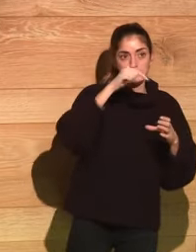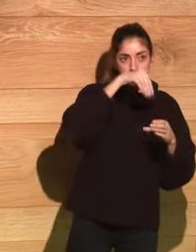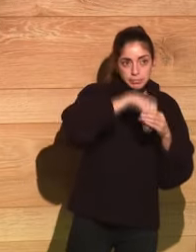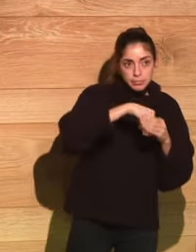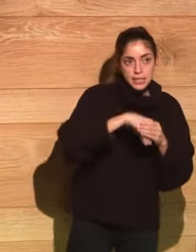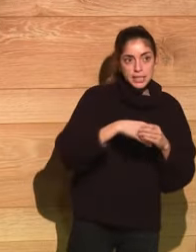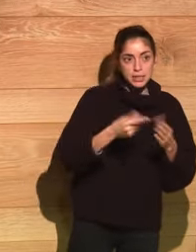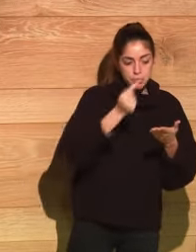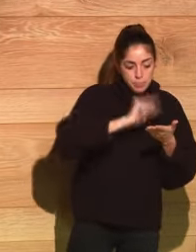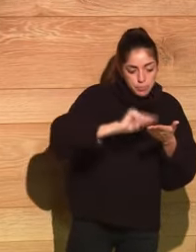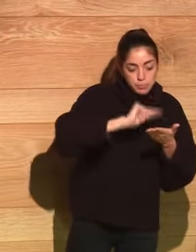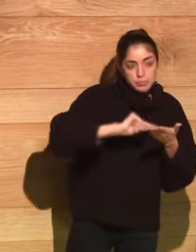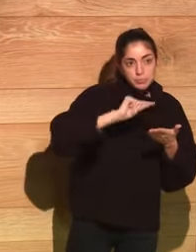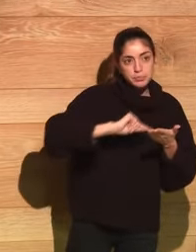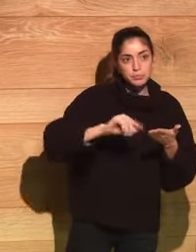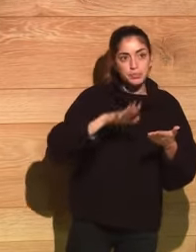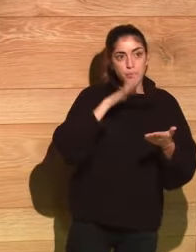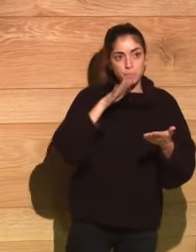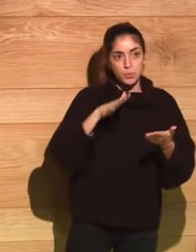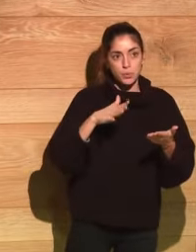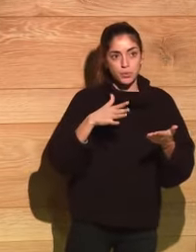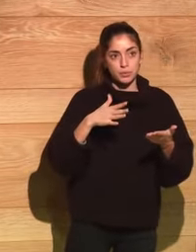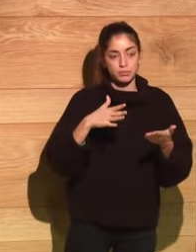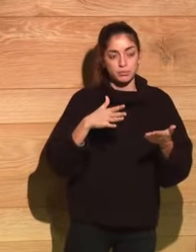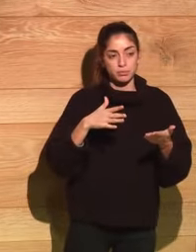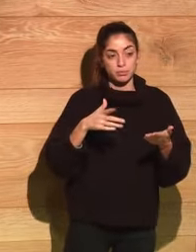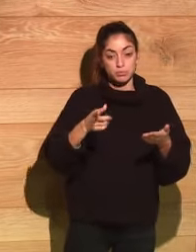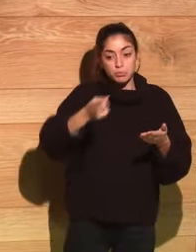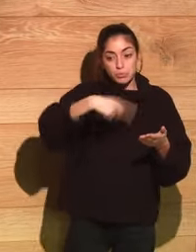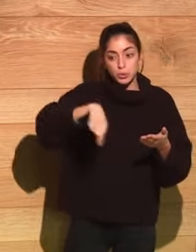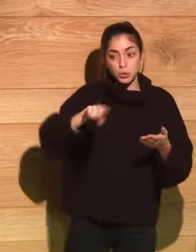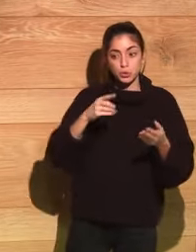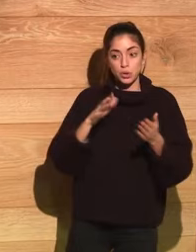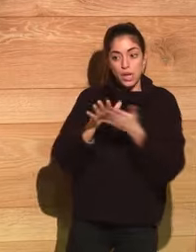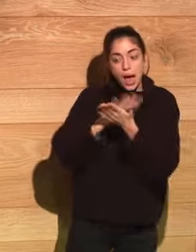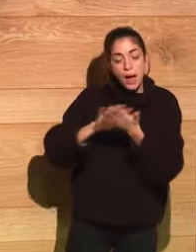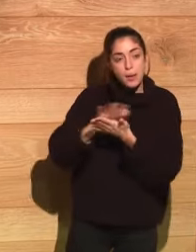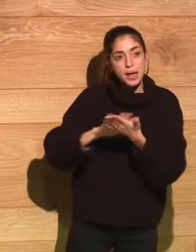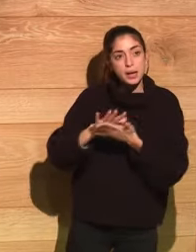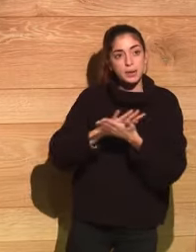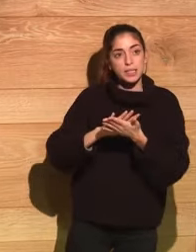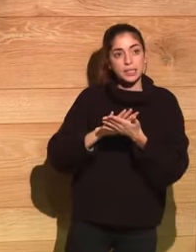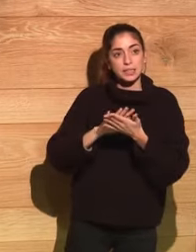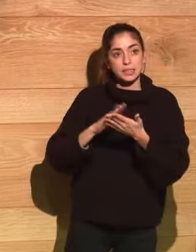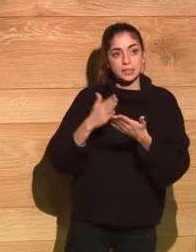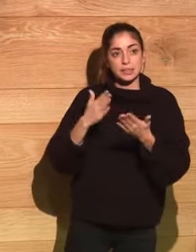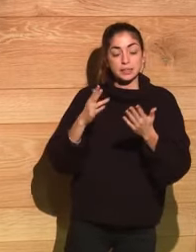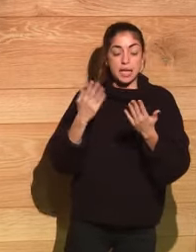también he apuntado aquí mientras os escuchaba hablar de Saturnal y del